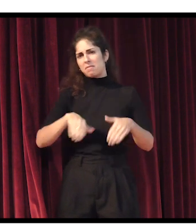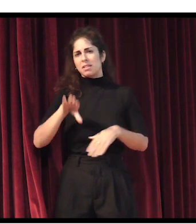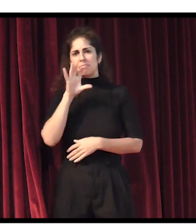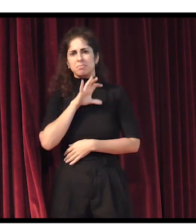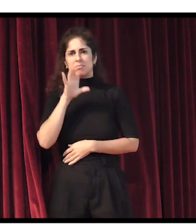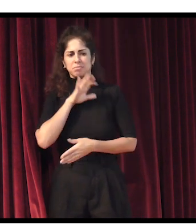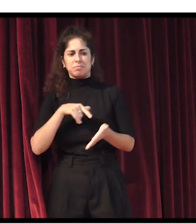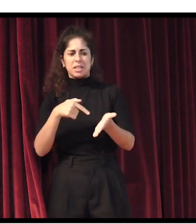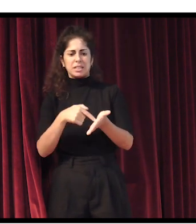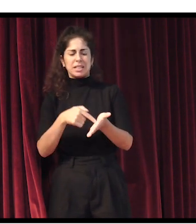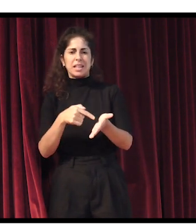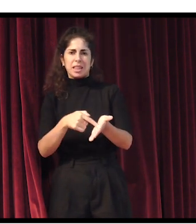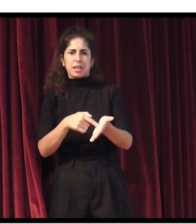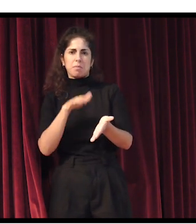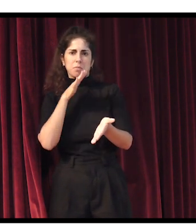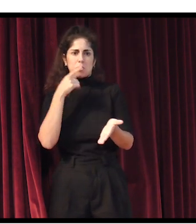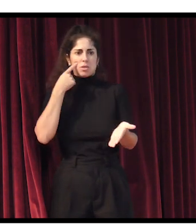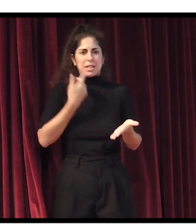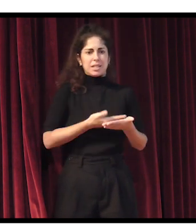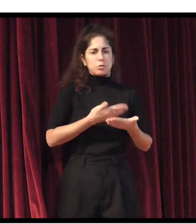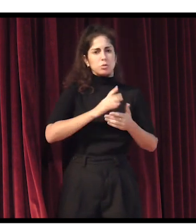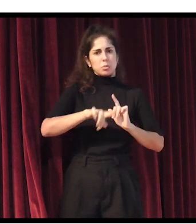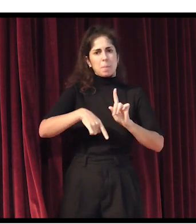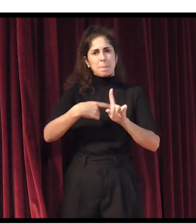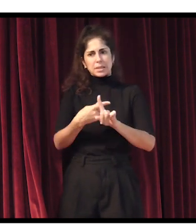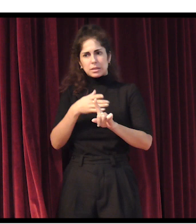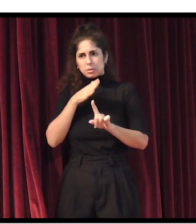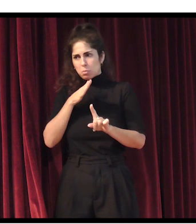por los hechos como por la razón.